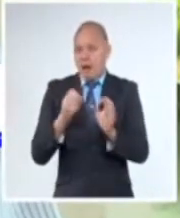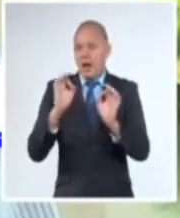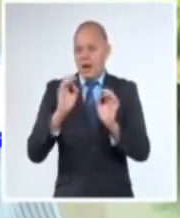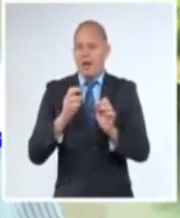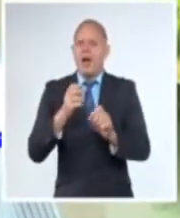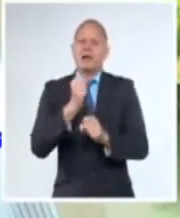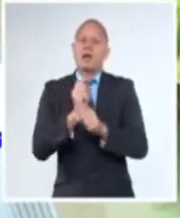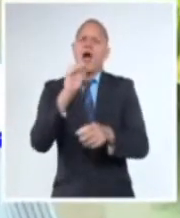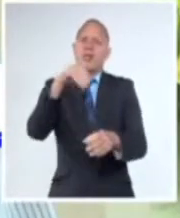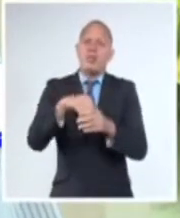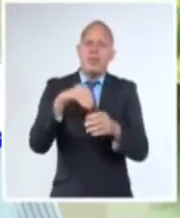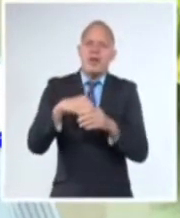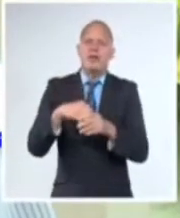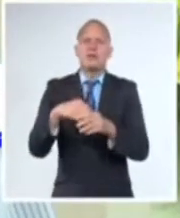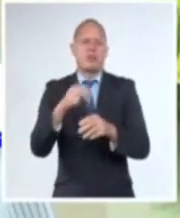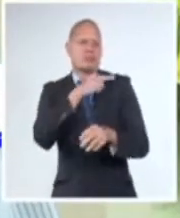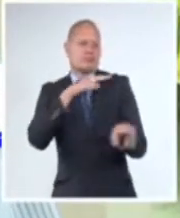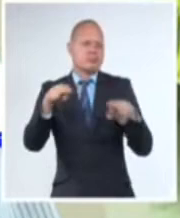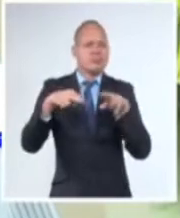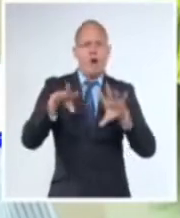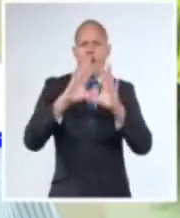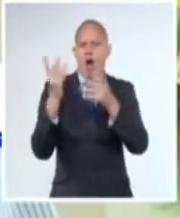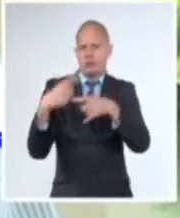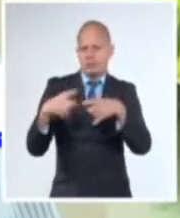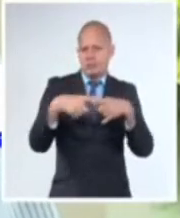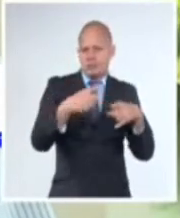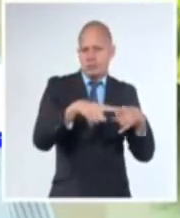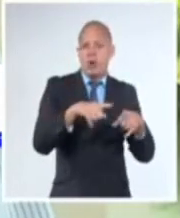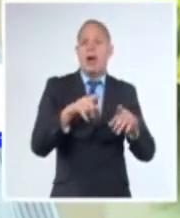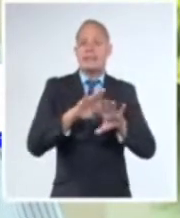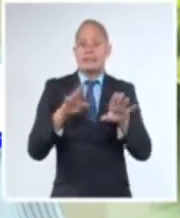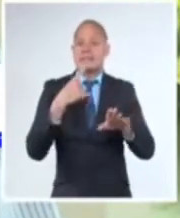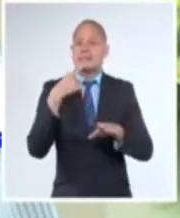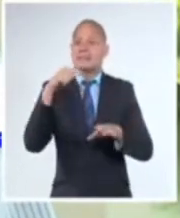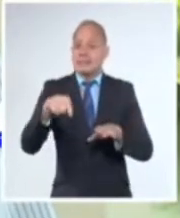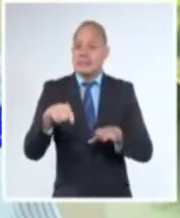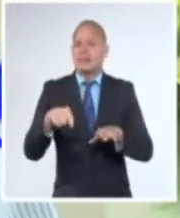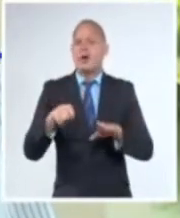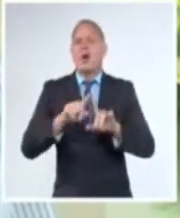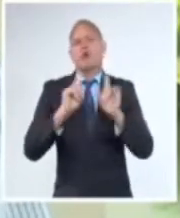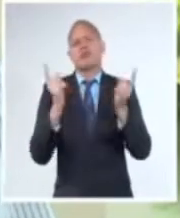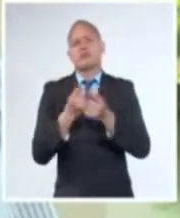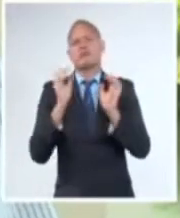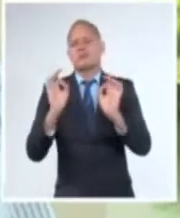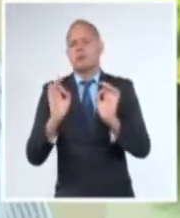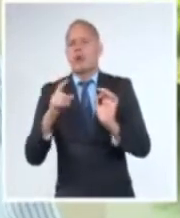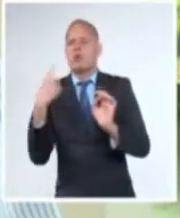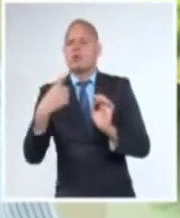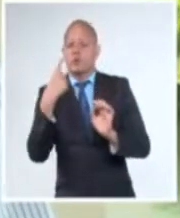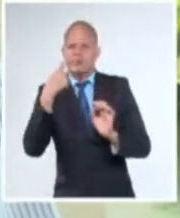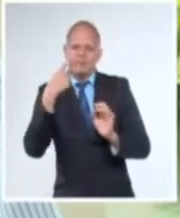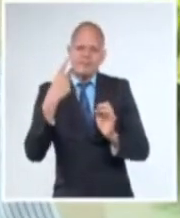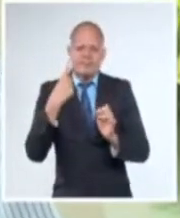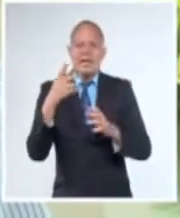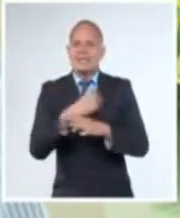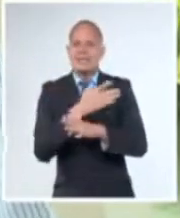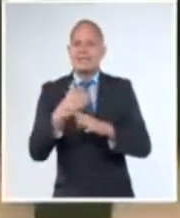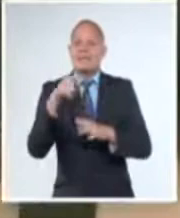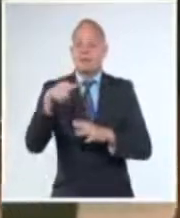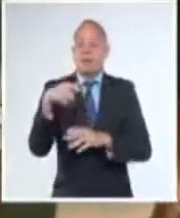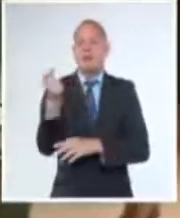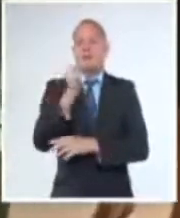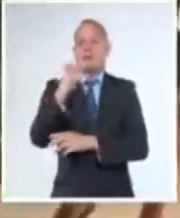que el Ministerio de Justicia de la República de Cuba alcanzar la condición de distinguido nacional del Sindicato de la